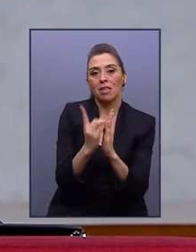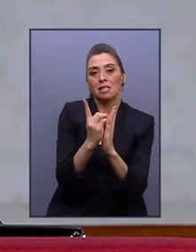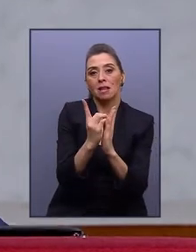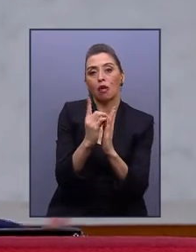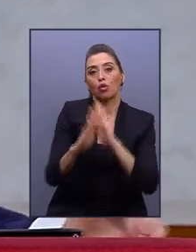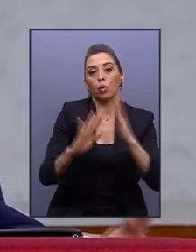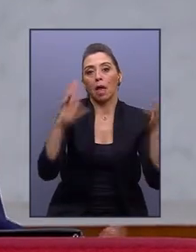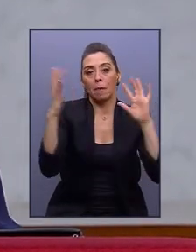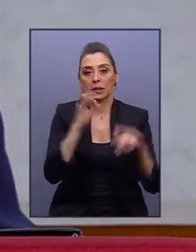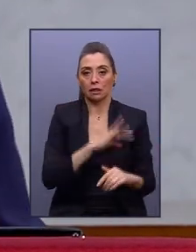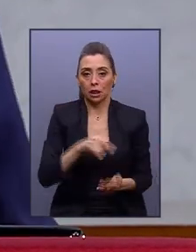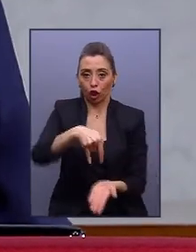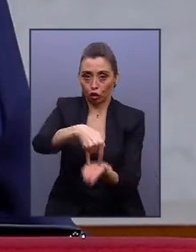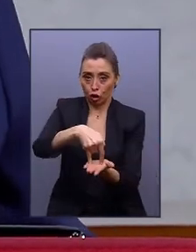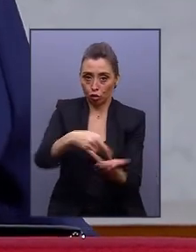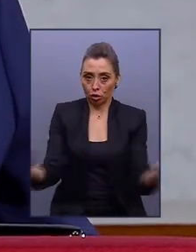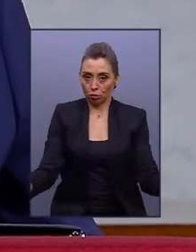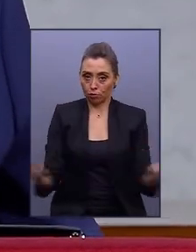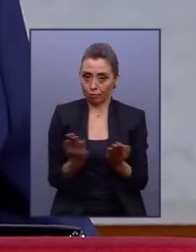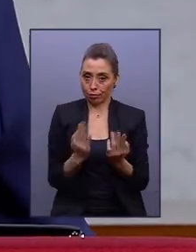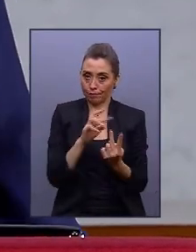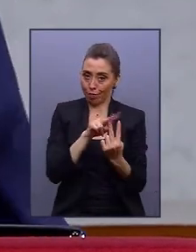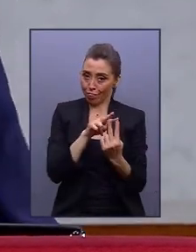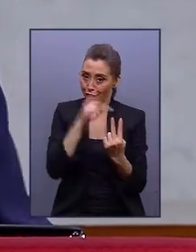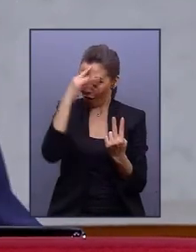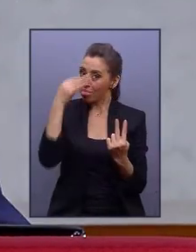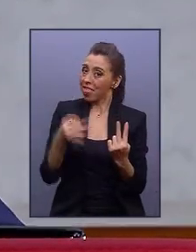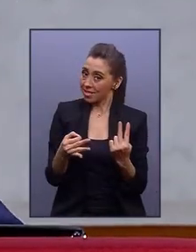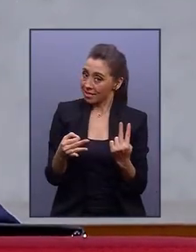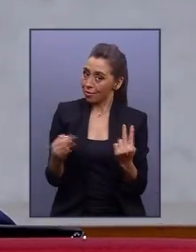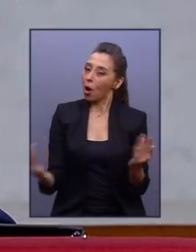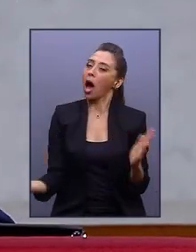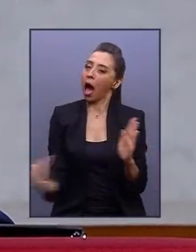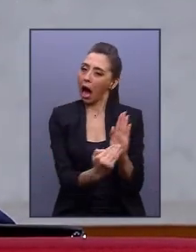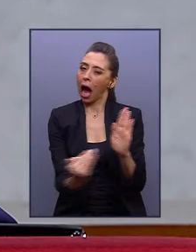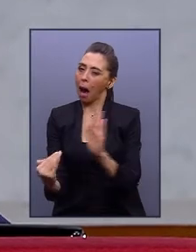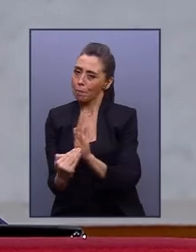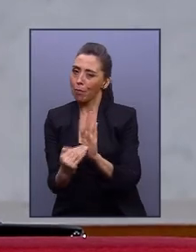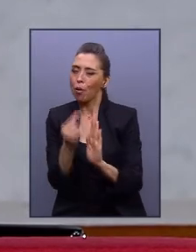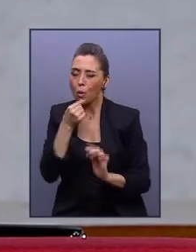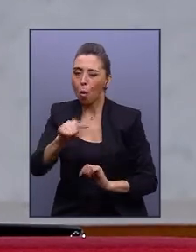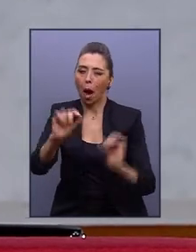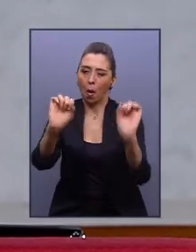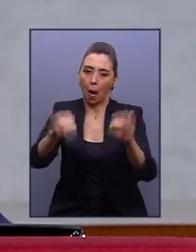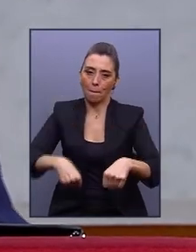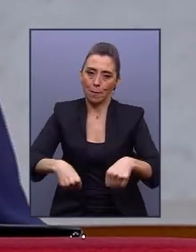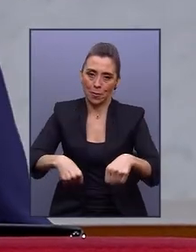Este Congreso tiene en sus manos ambas decisiones y les pido su apoyo para aprobarlos cuanto antes.